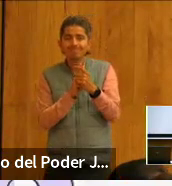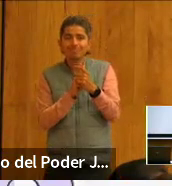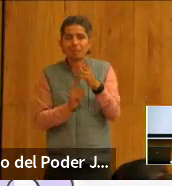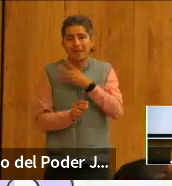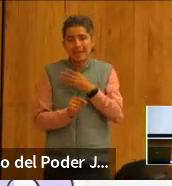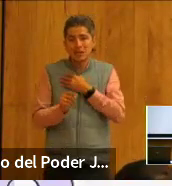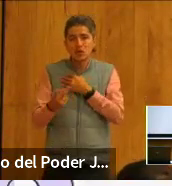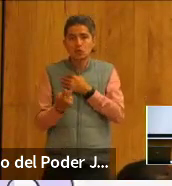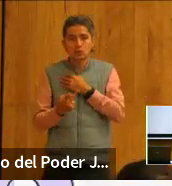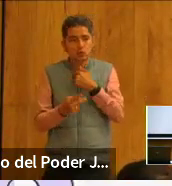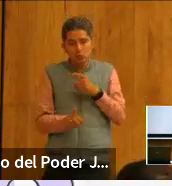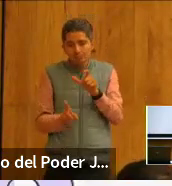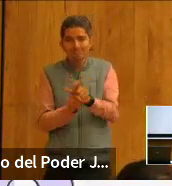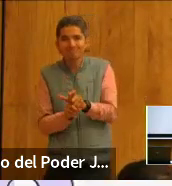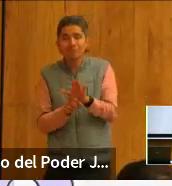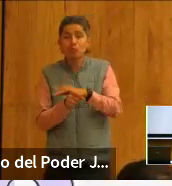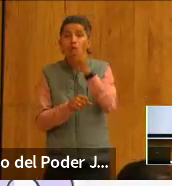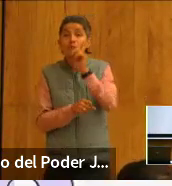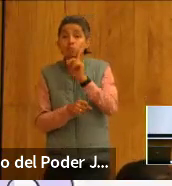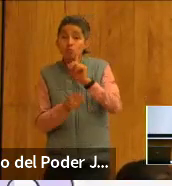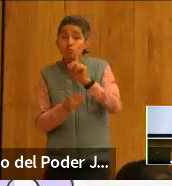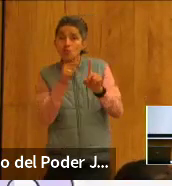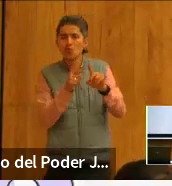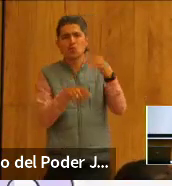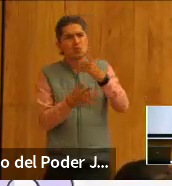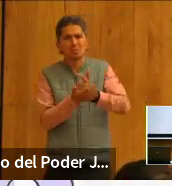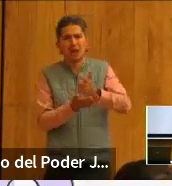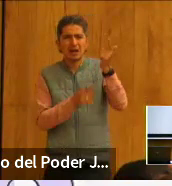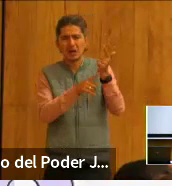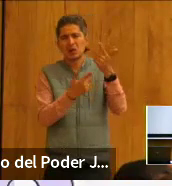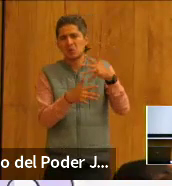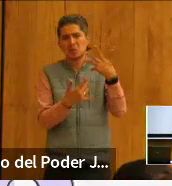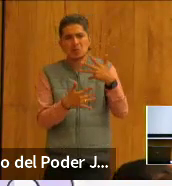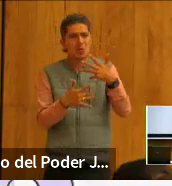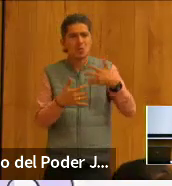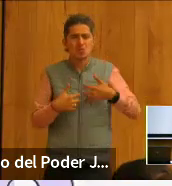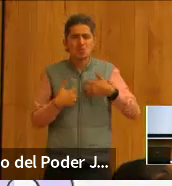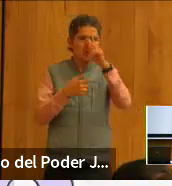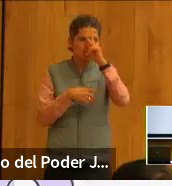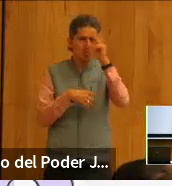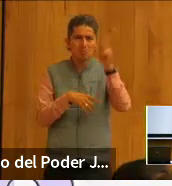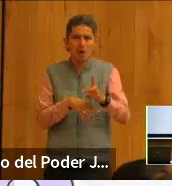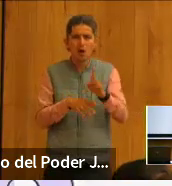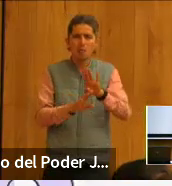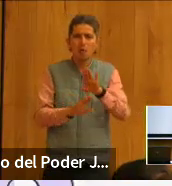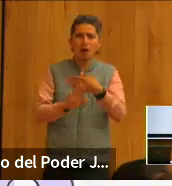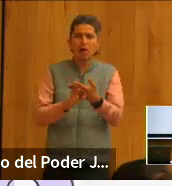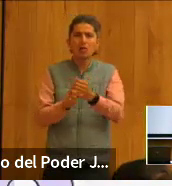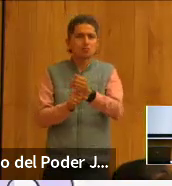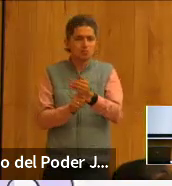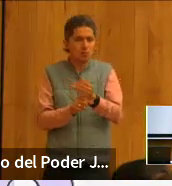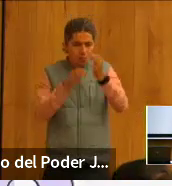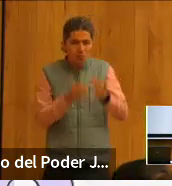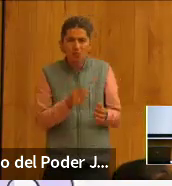de mis hijos, ya que la referida demandada es muy agresiva y violenta. Incluso no goza de buena reputación